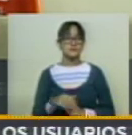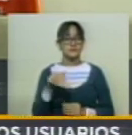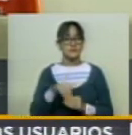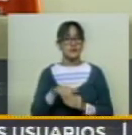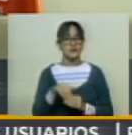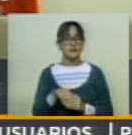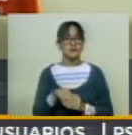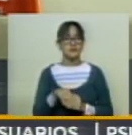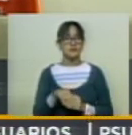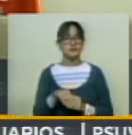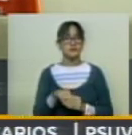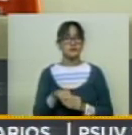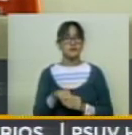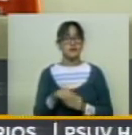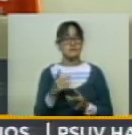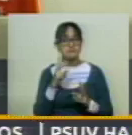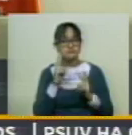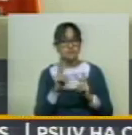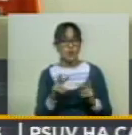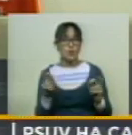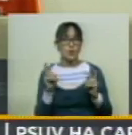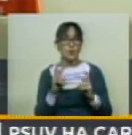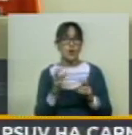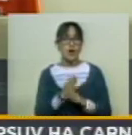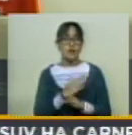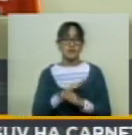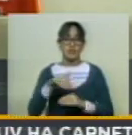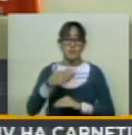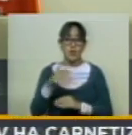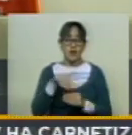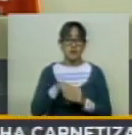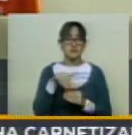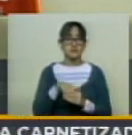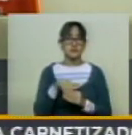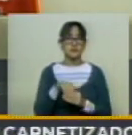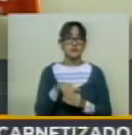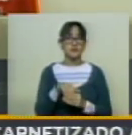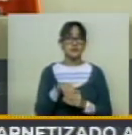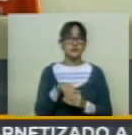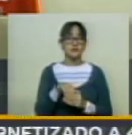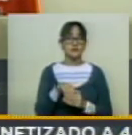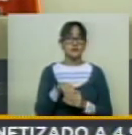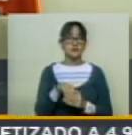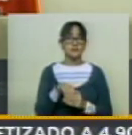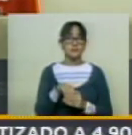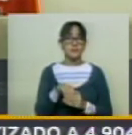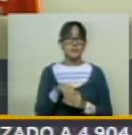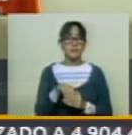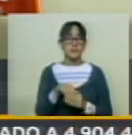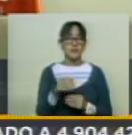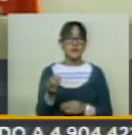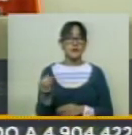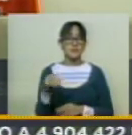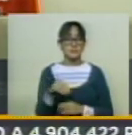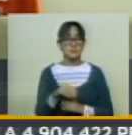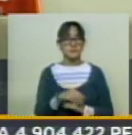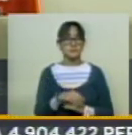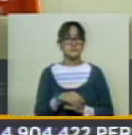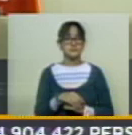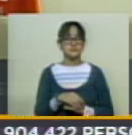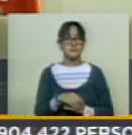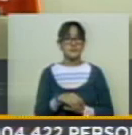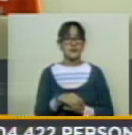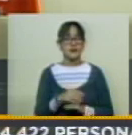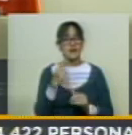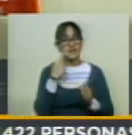de transmisión, los cuales son revisados antes y después de la elección. Además, es bueno recordar que